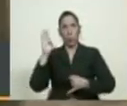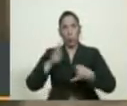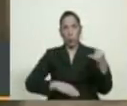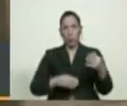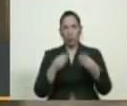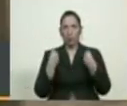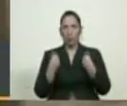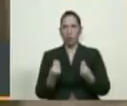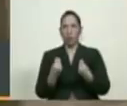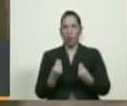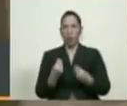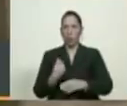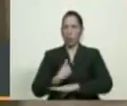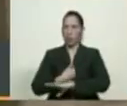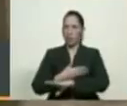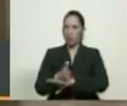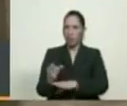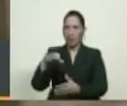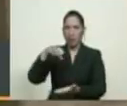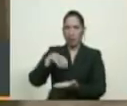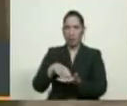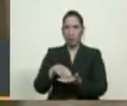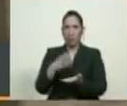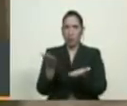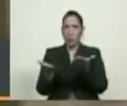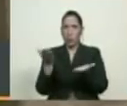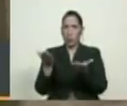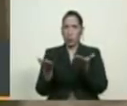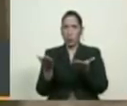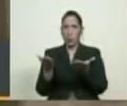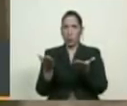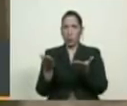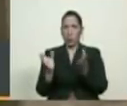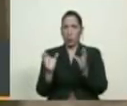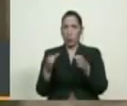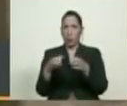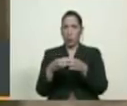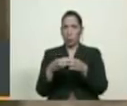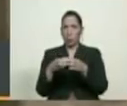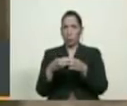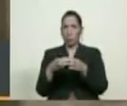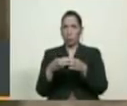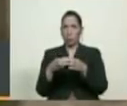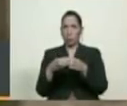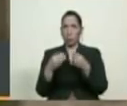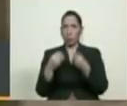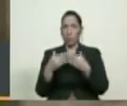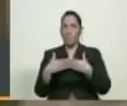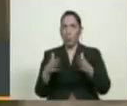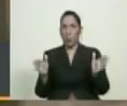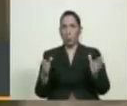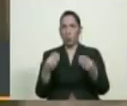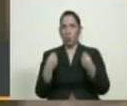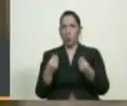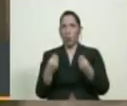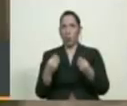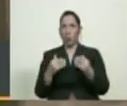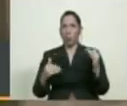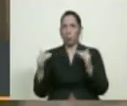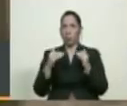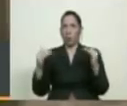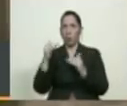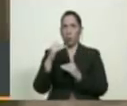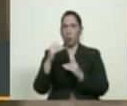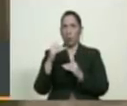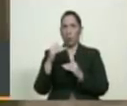cuánto le tardará al Estado ajustar las contrataciones colectivas del sector público y cómo quedarán además la escala de salarios de los